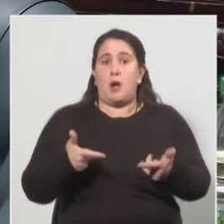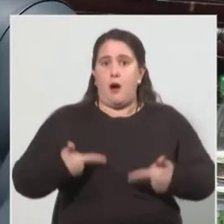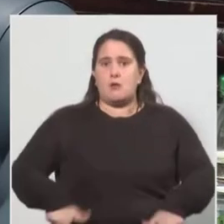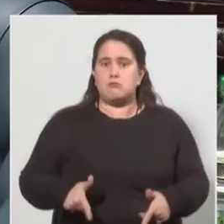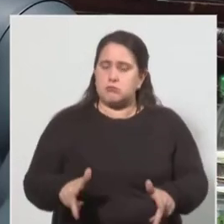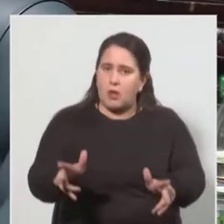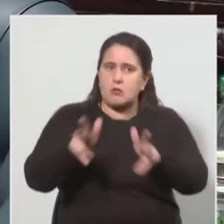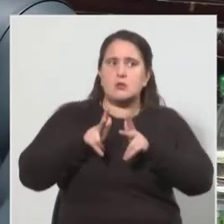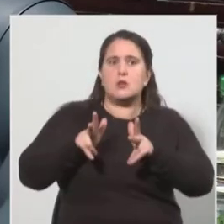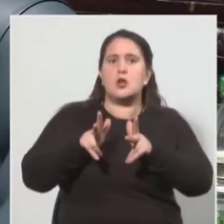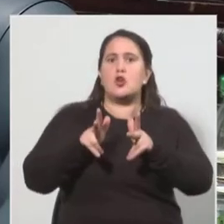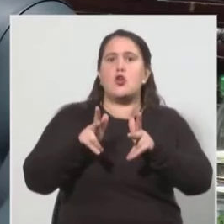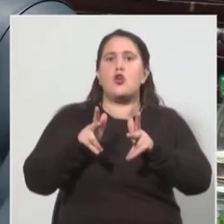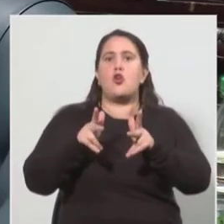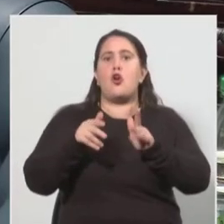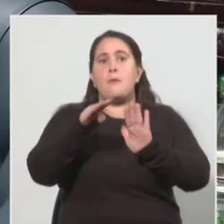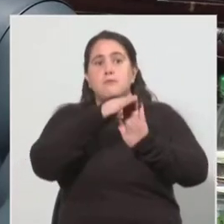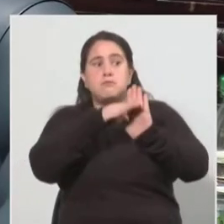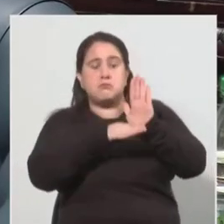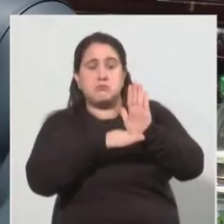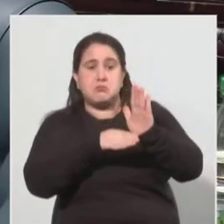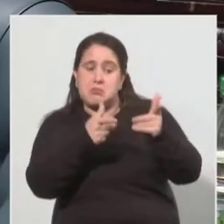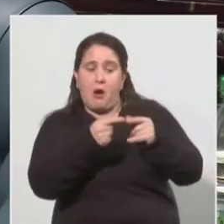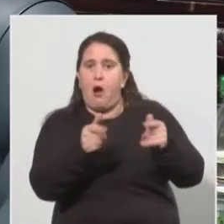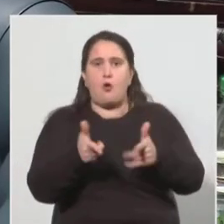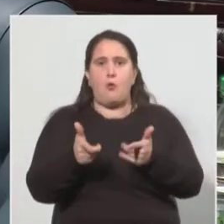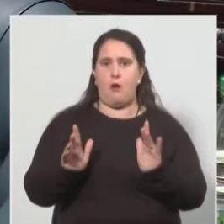dice que no hay un expediente papel,